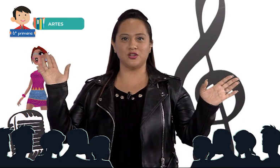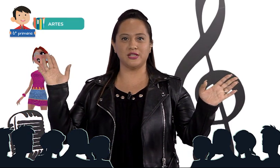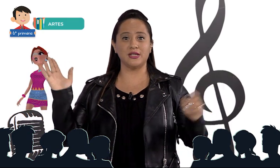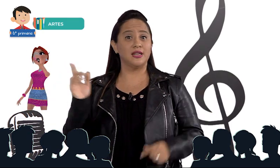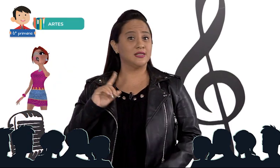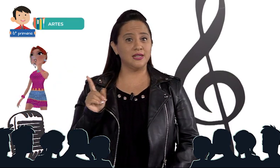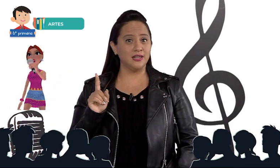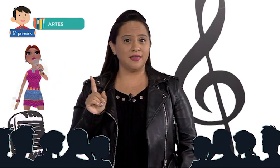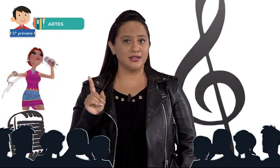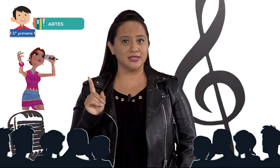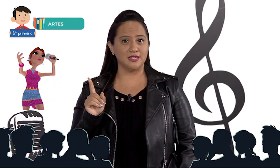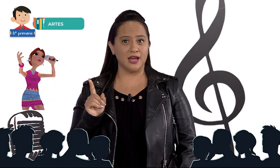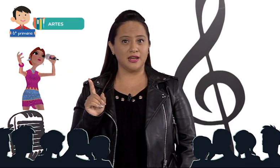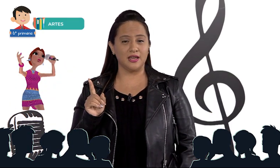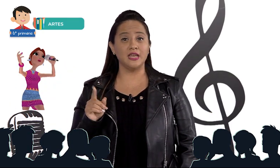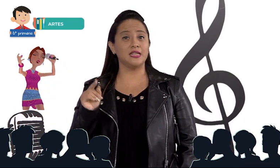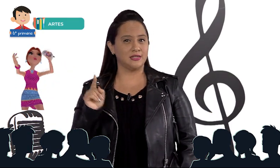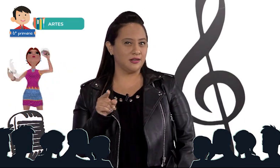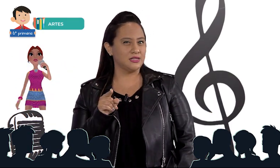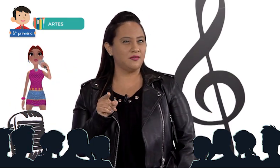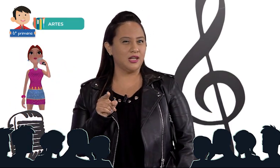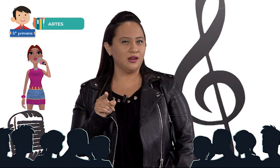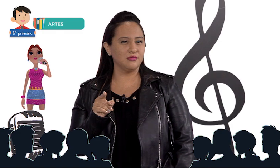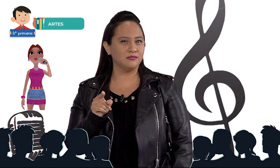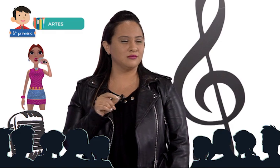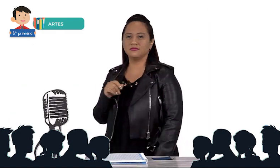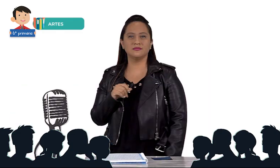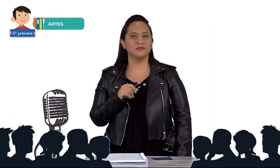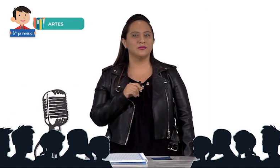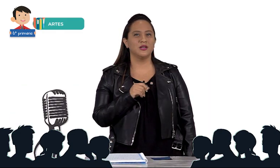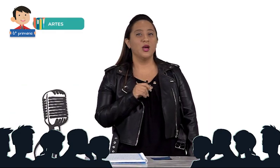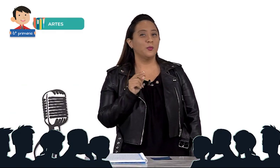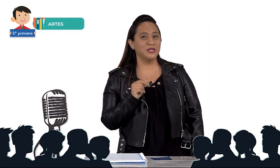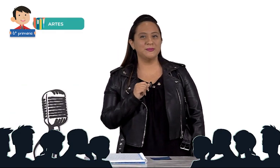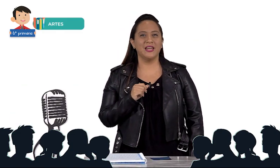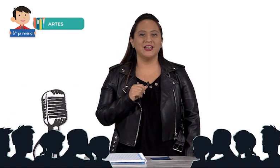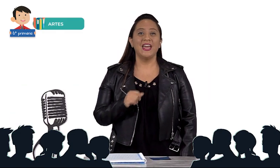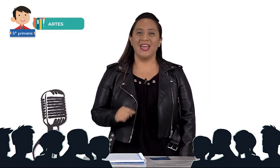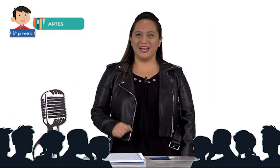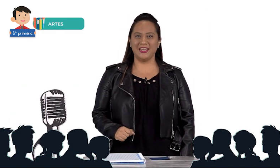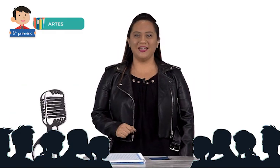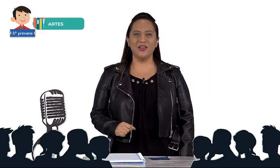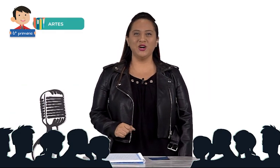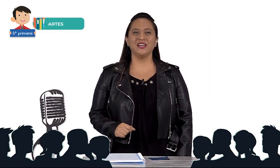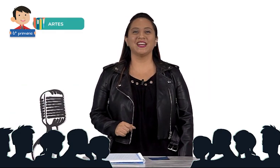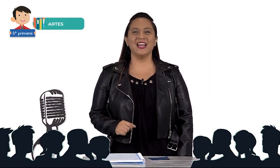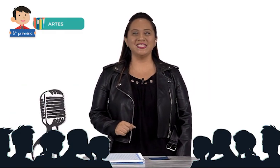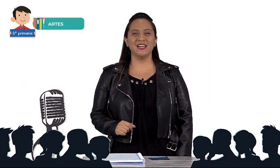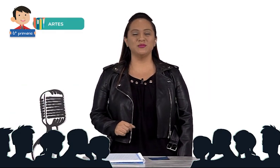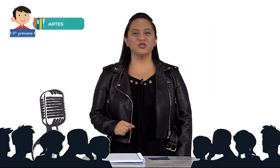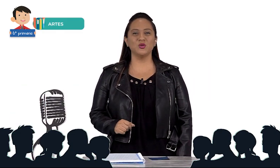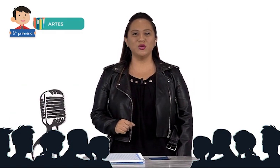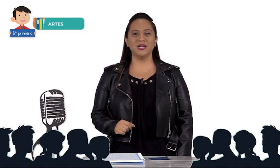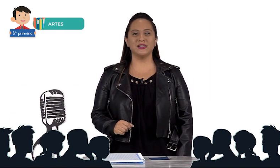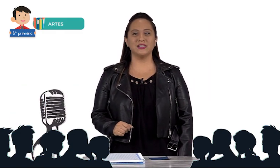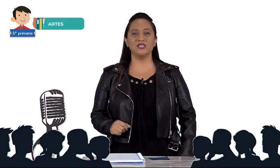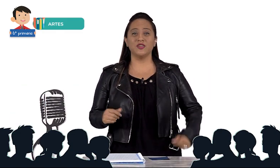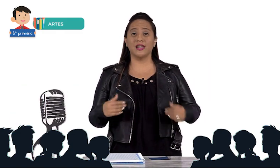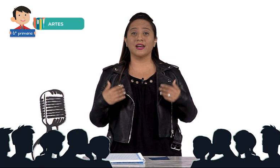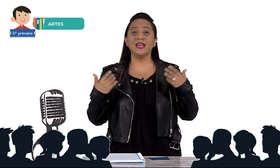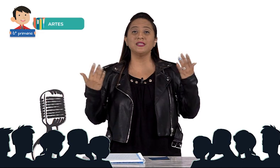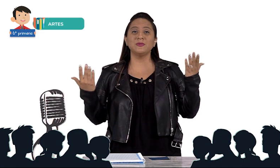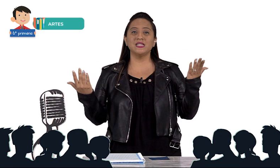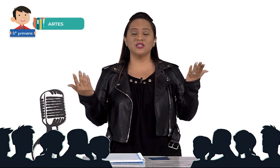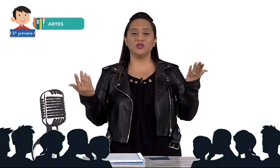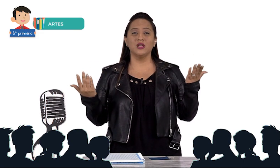sus canciones sin quedarse sin aire y sin desafinar? Pues bien, el día de hoy realizaremos un ejercicio